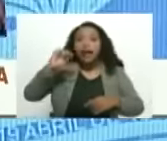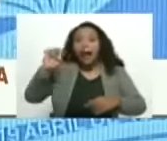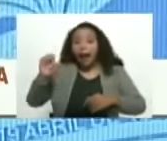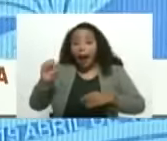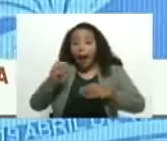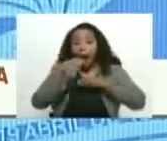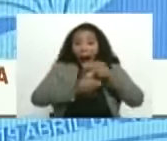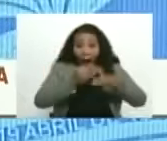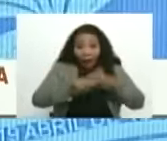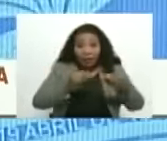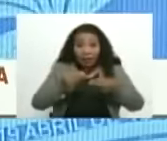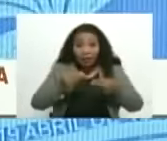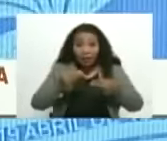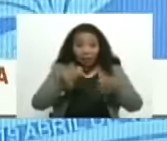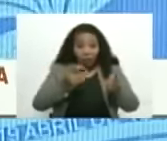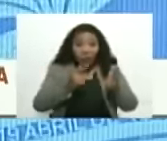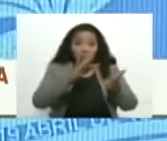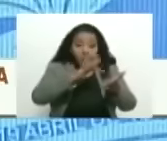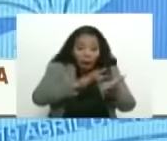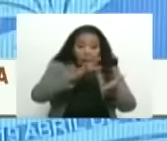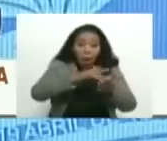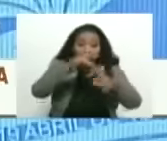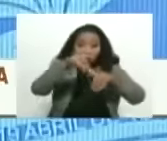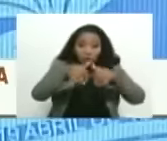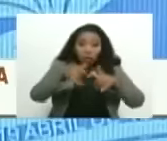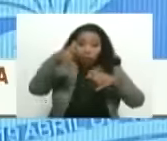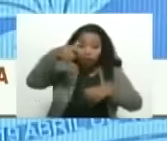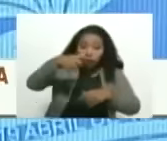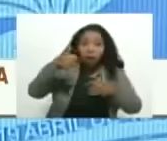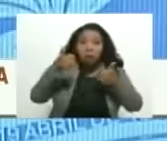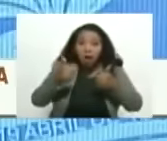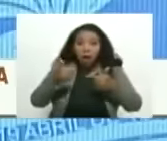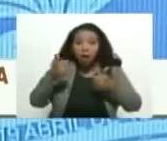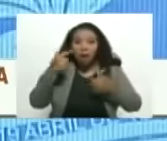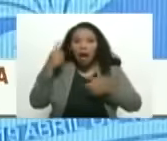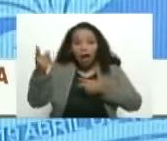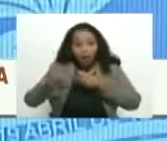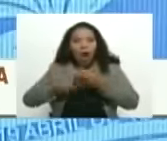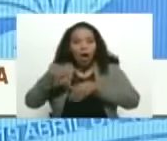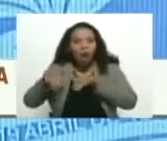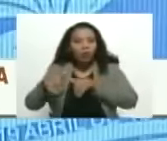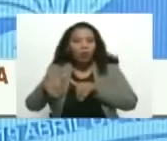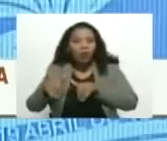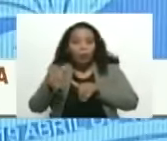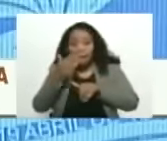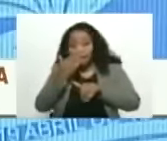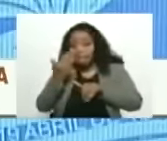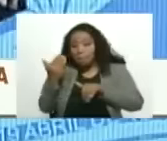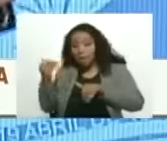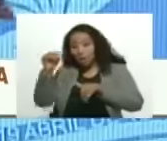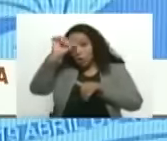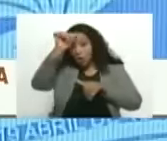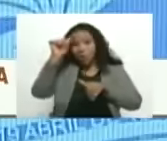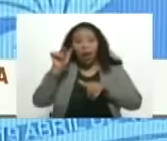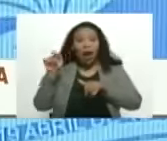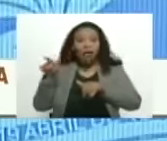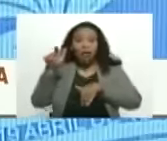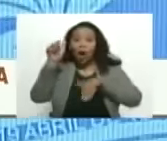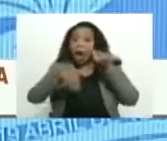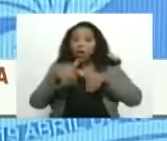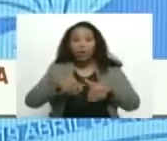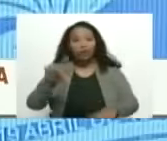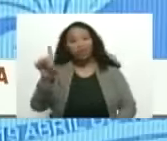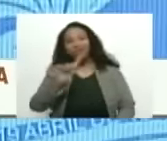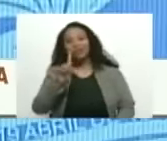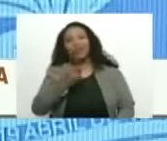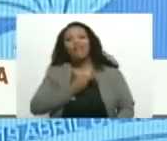Electoral, eso hubiera sido una elección. Lo que ocurrió este pasado día domingo no fue una elección, fue